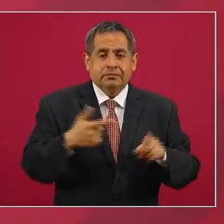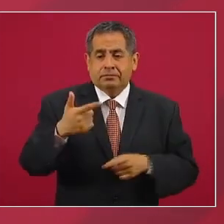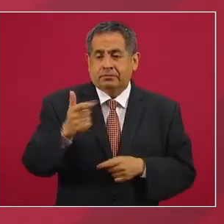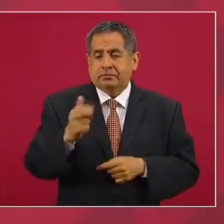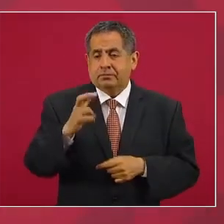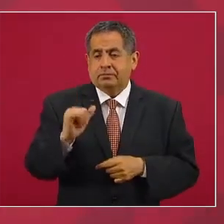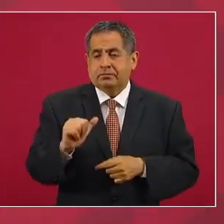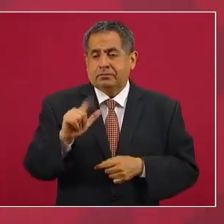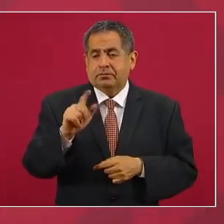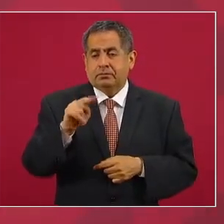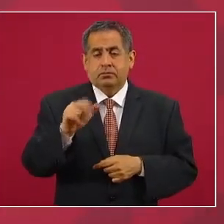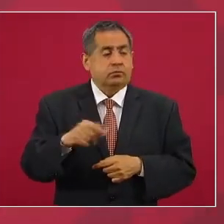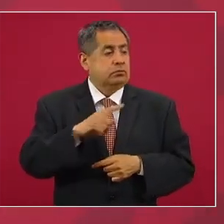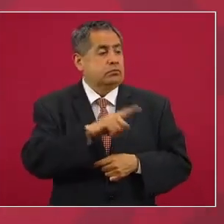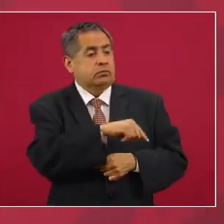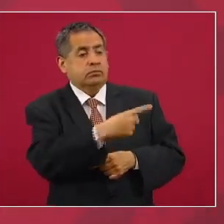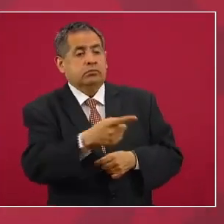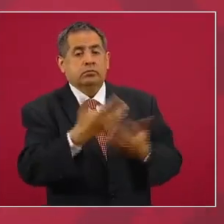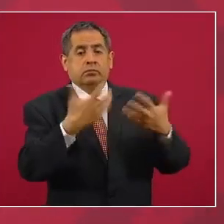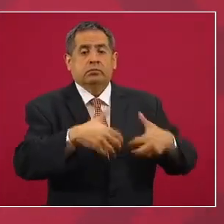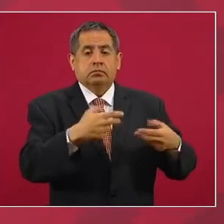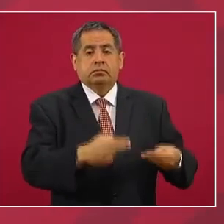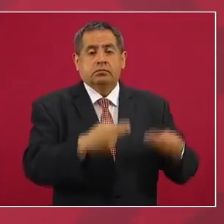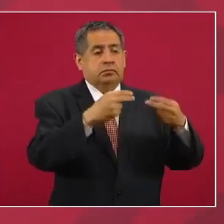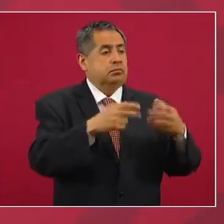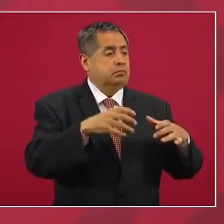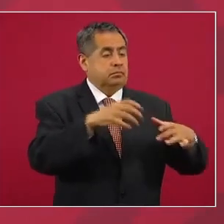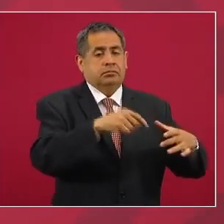García Luna o una de sus empresas